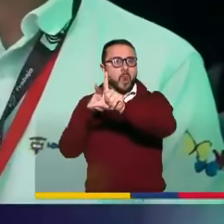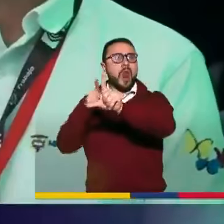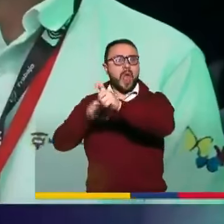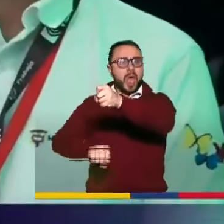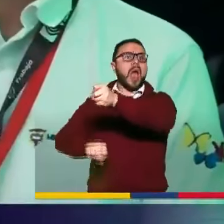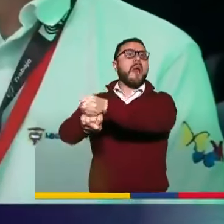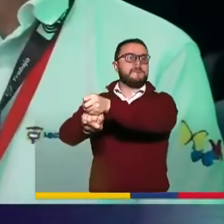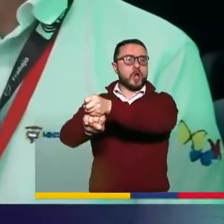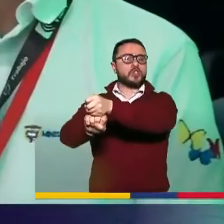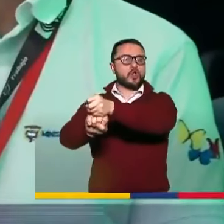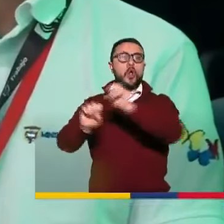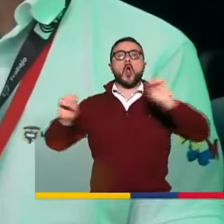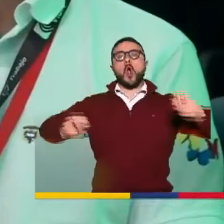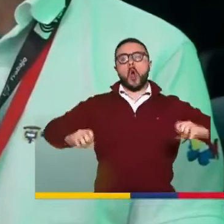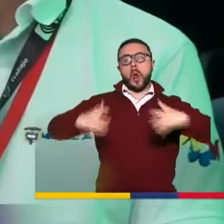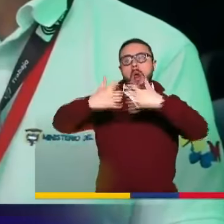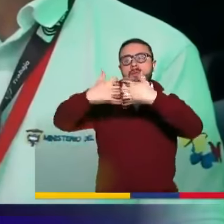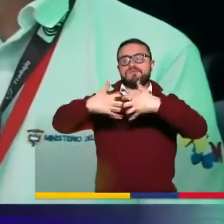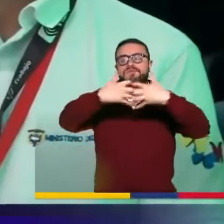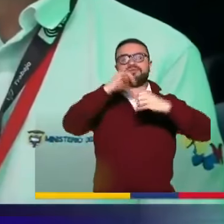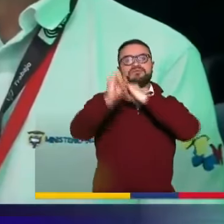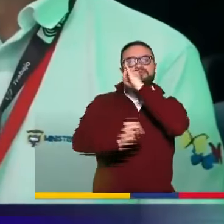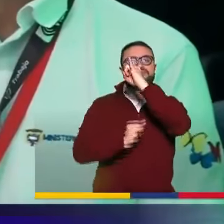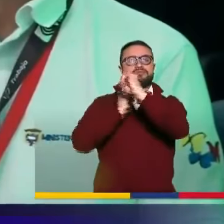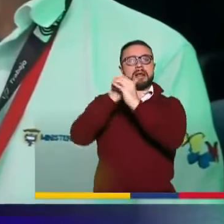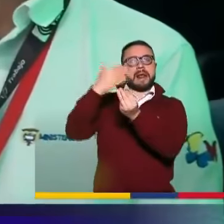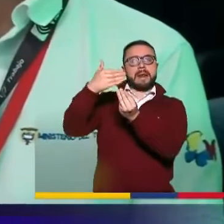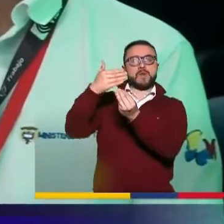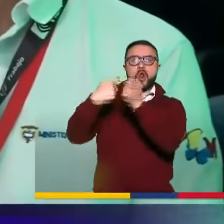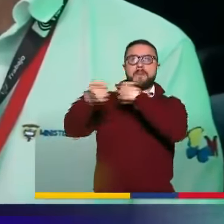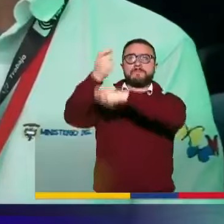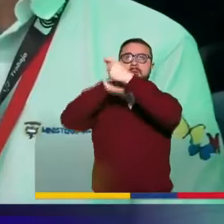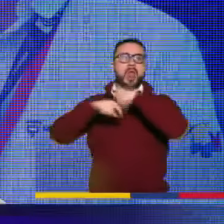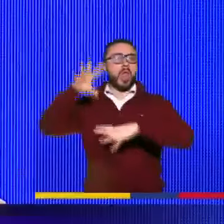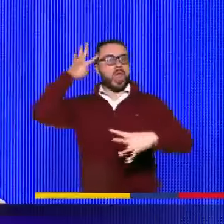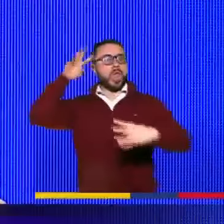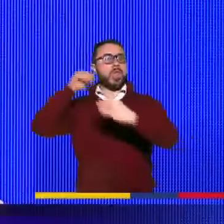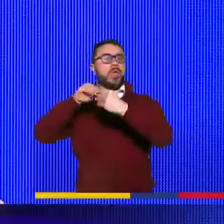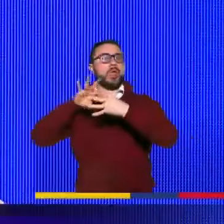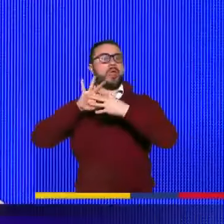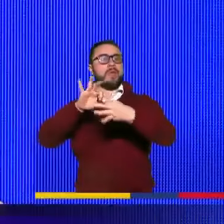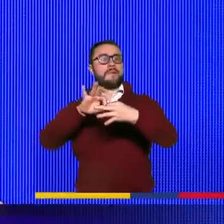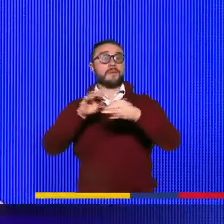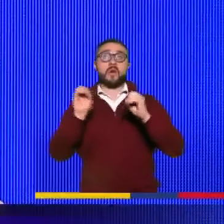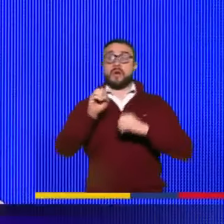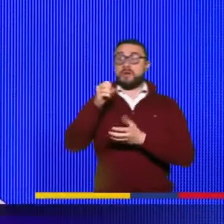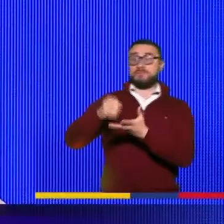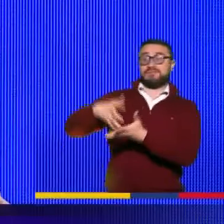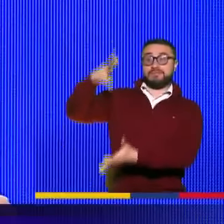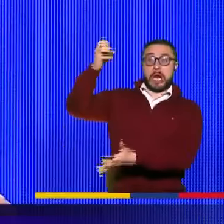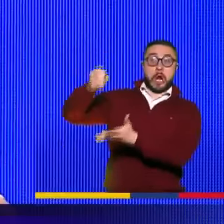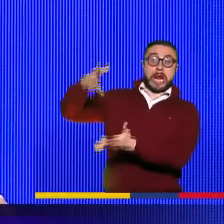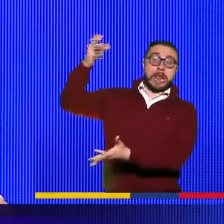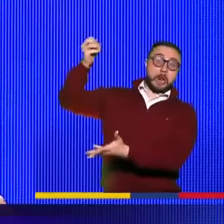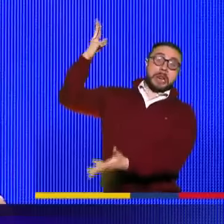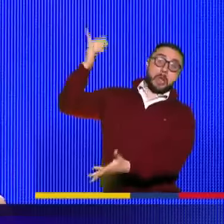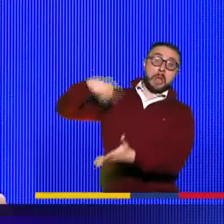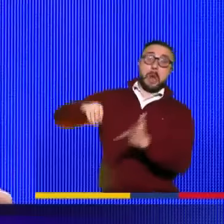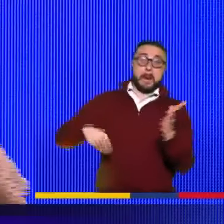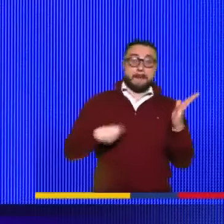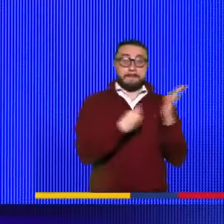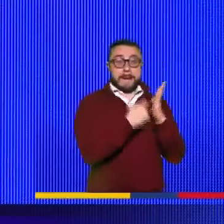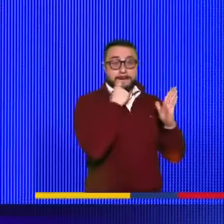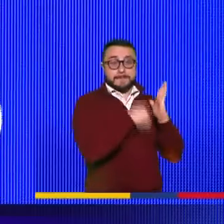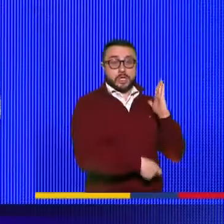y con las multinacionales que exportan carbón y con los más ricos de los ricos de Colombia que no pagan